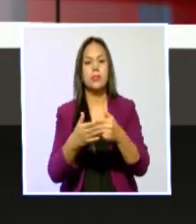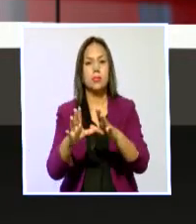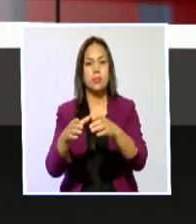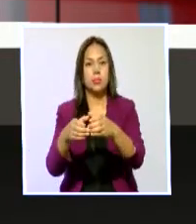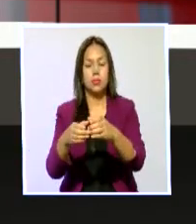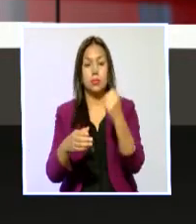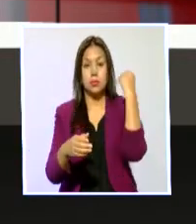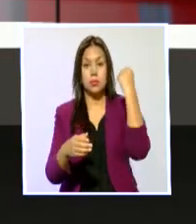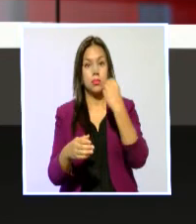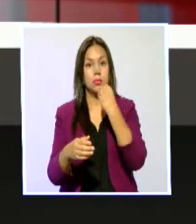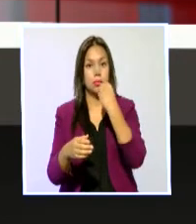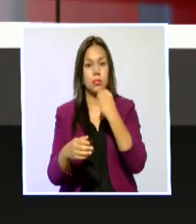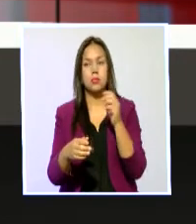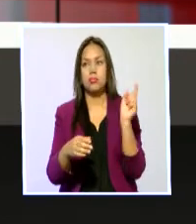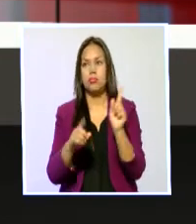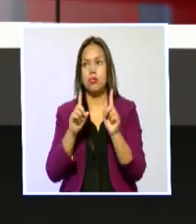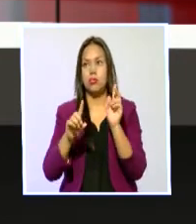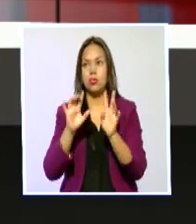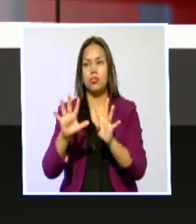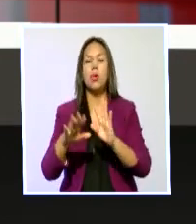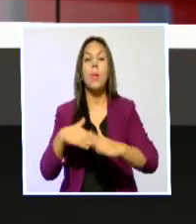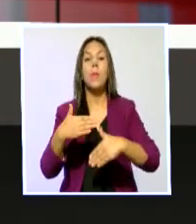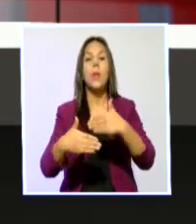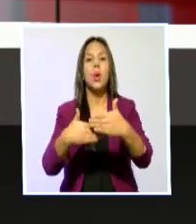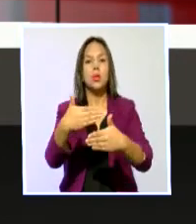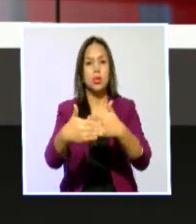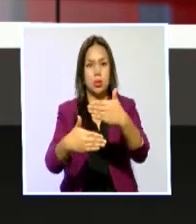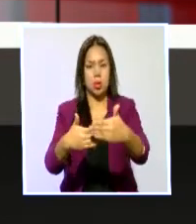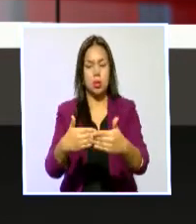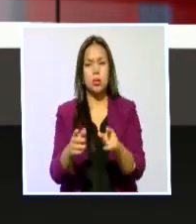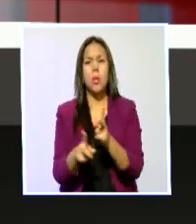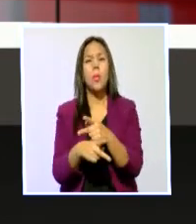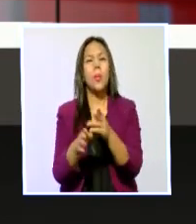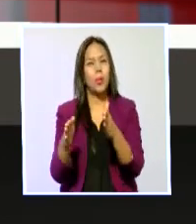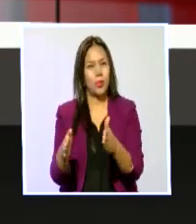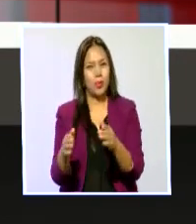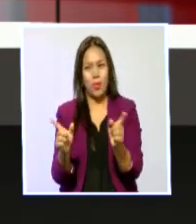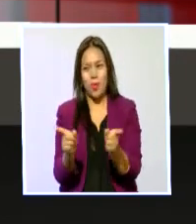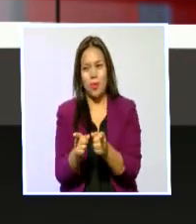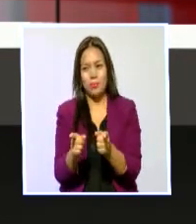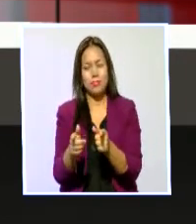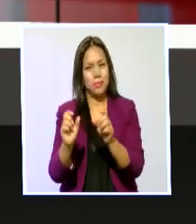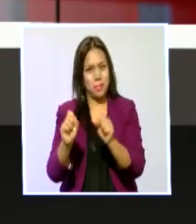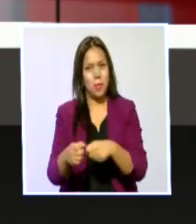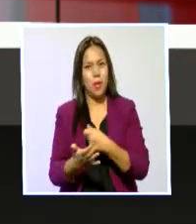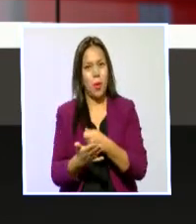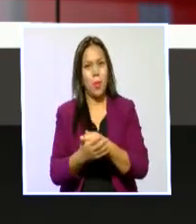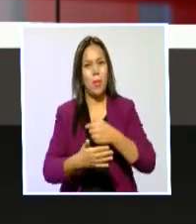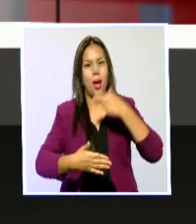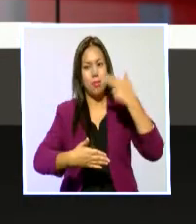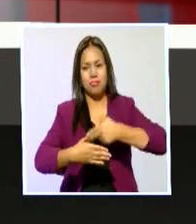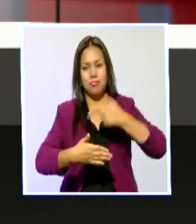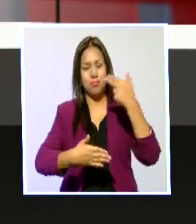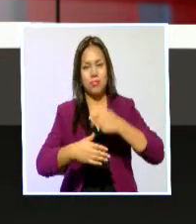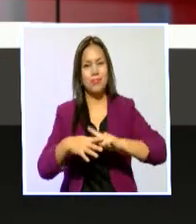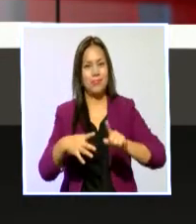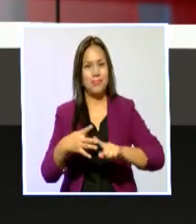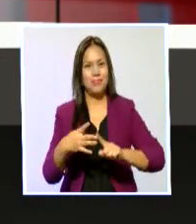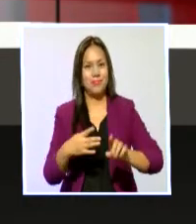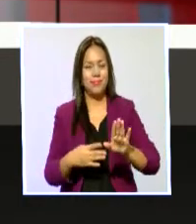Soberanía Alimentaria los procesos a través de los cuales los pequeños productores acceden al combustible necesario para sus